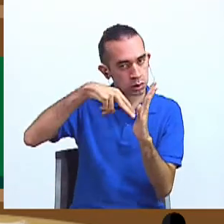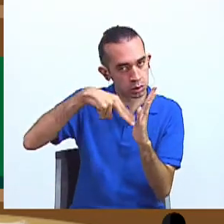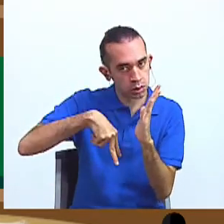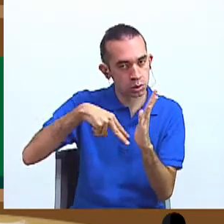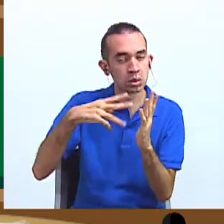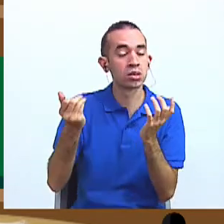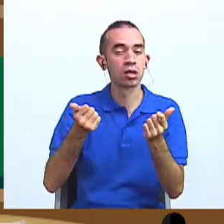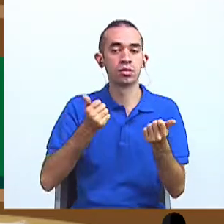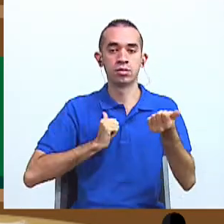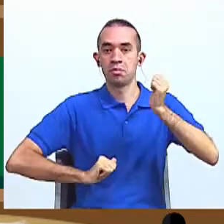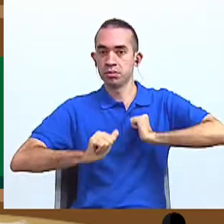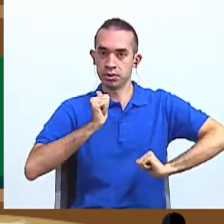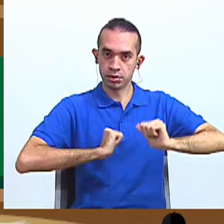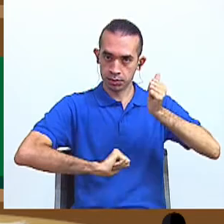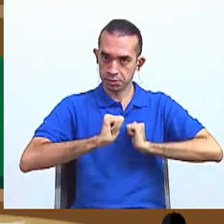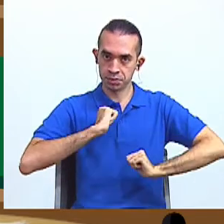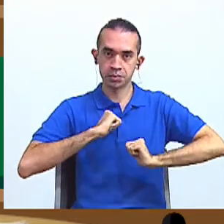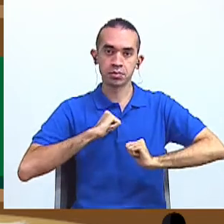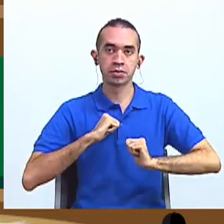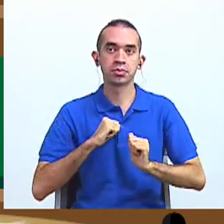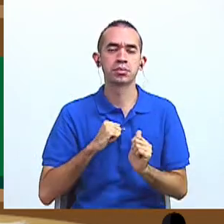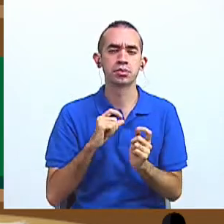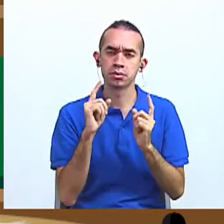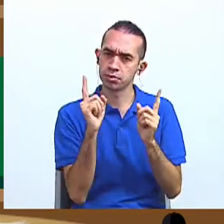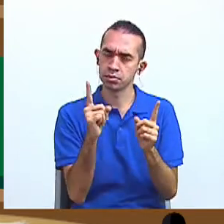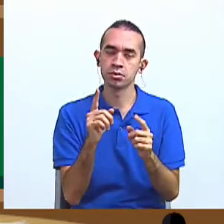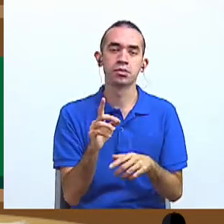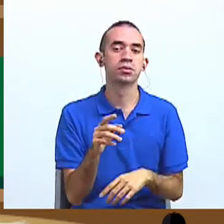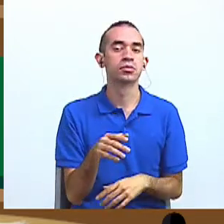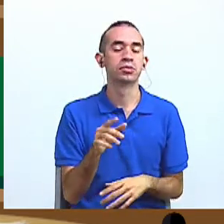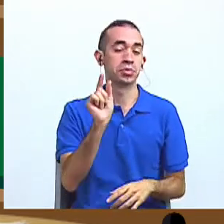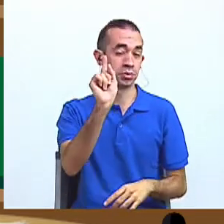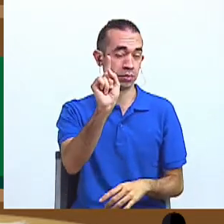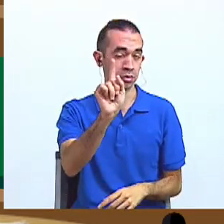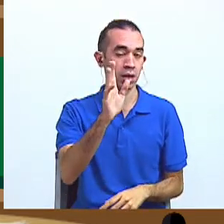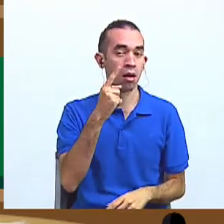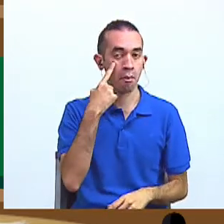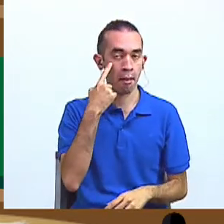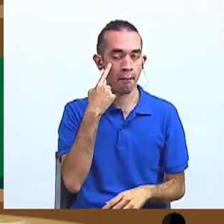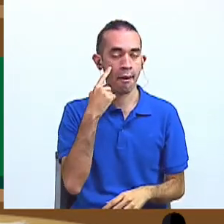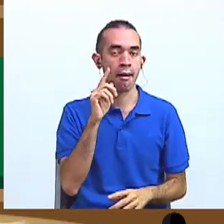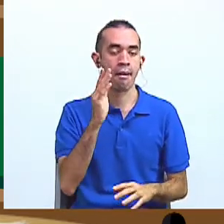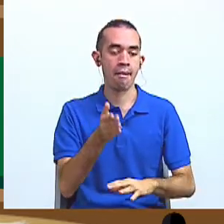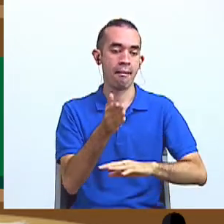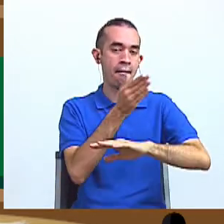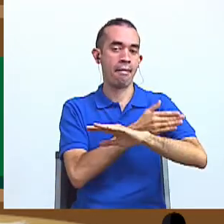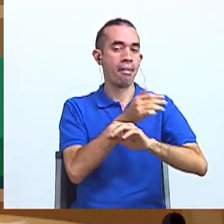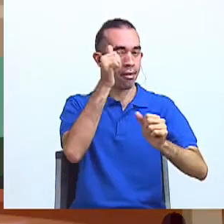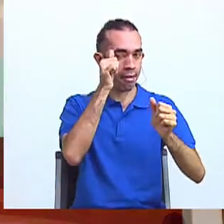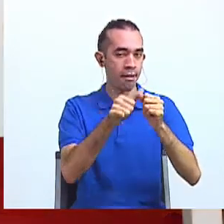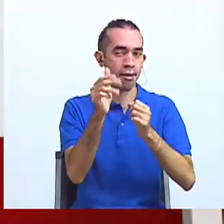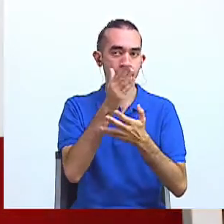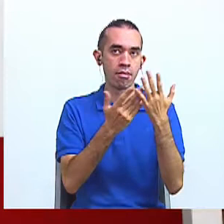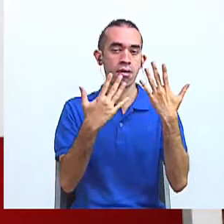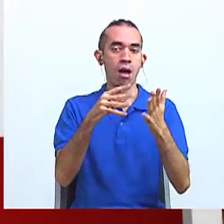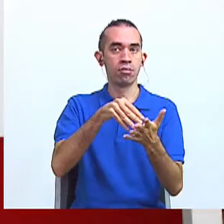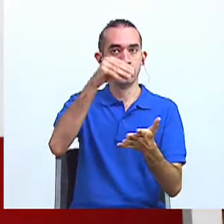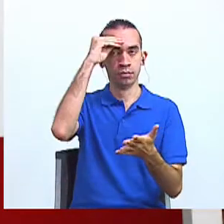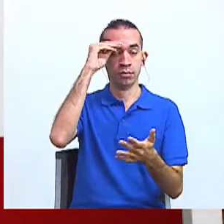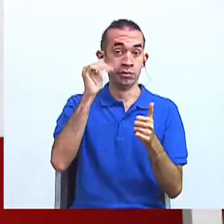es una obra dramática. Pero, ¿qué les parece si antes de empezar con ese tema recordamos lo aprendido?